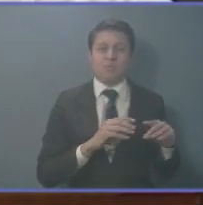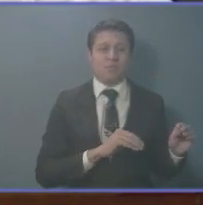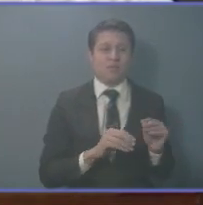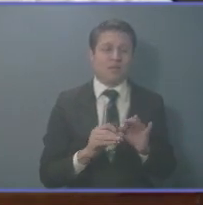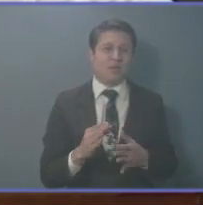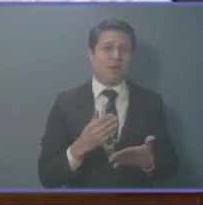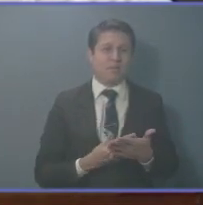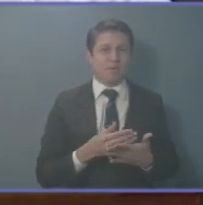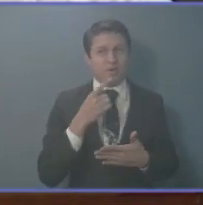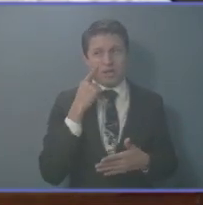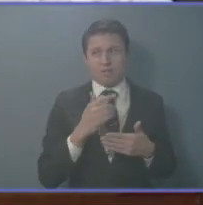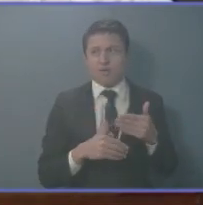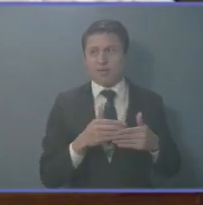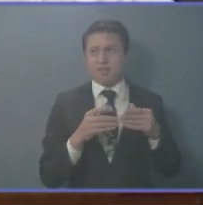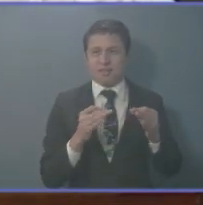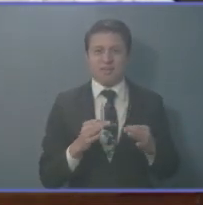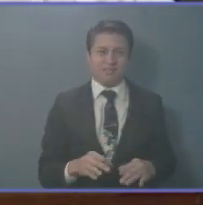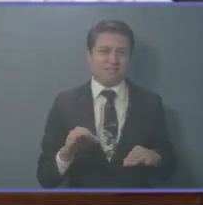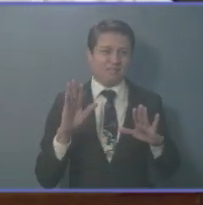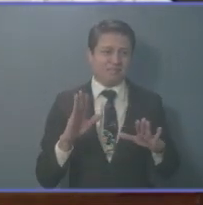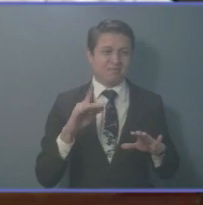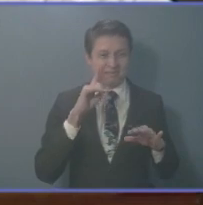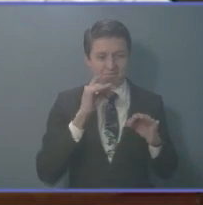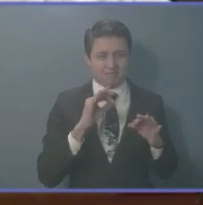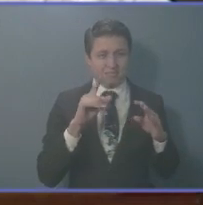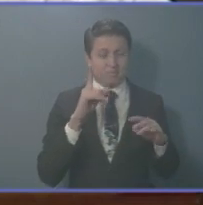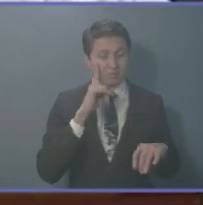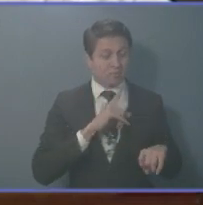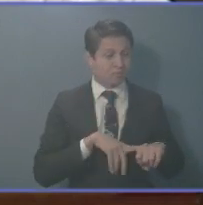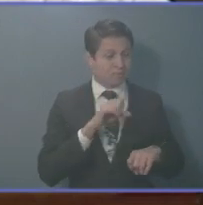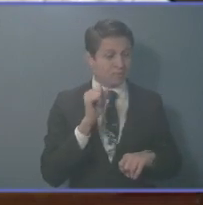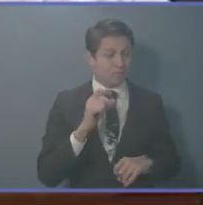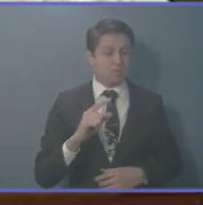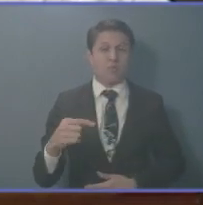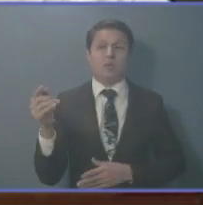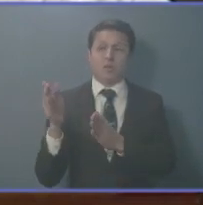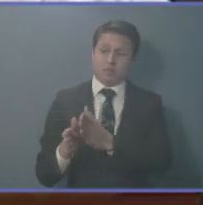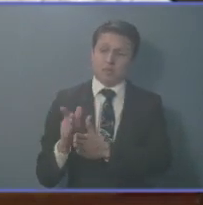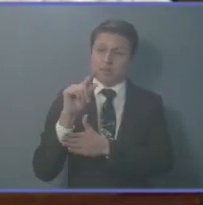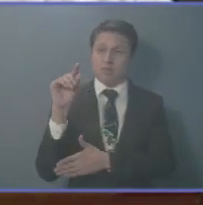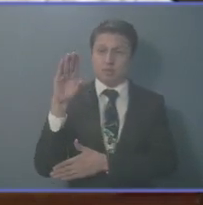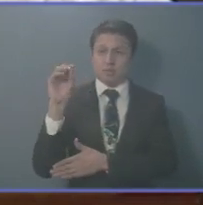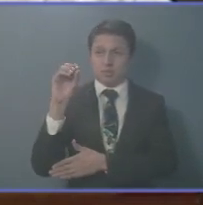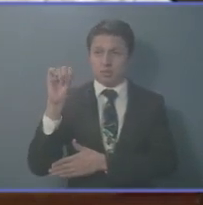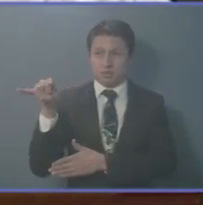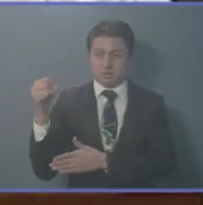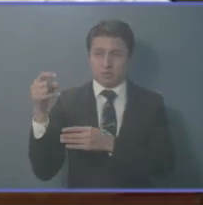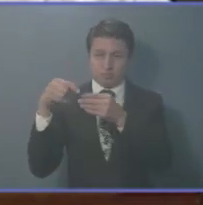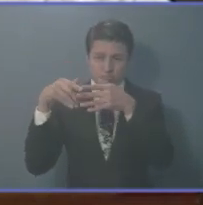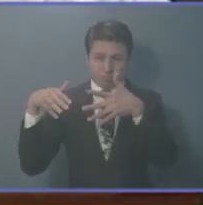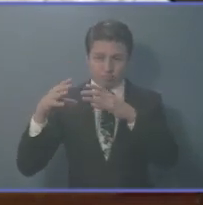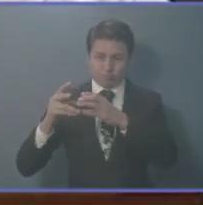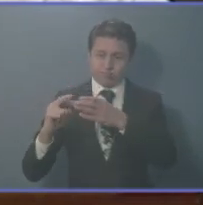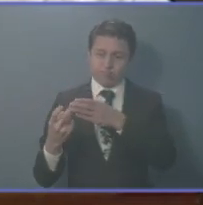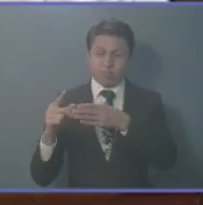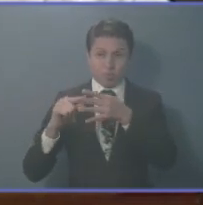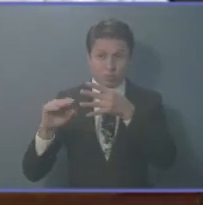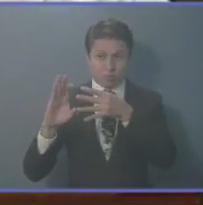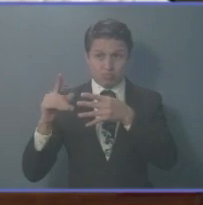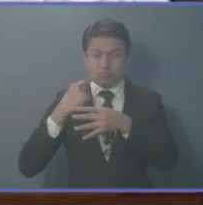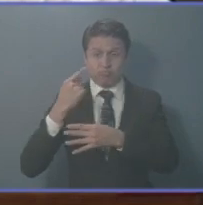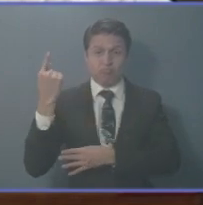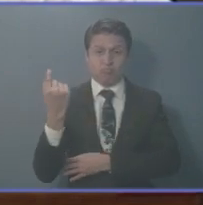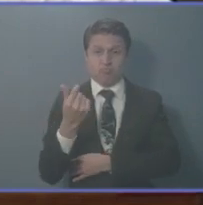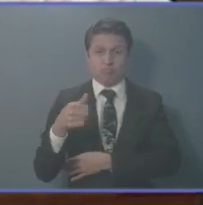ha emitido diferentes resoluciones y medidas cautelares que deben ser incorporadas a la presente ley con el objeto de dar cumplimiento a los derechos